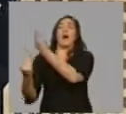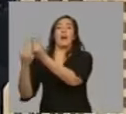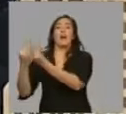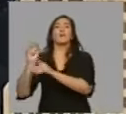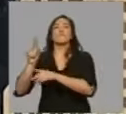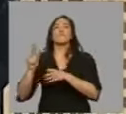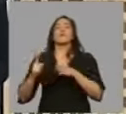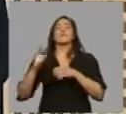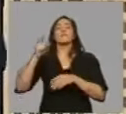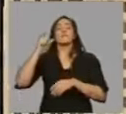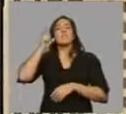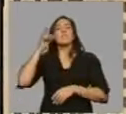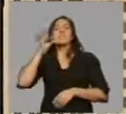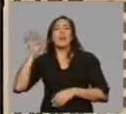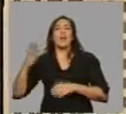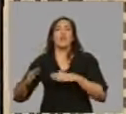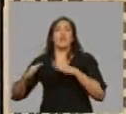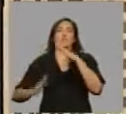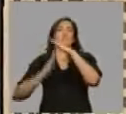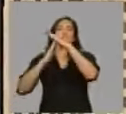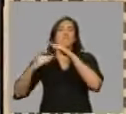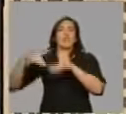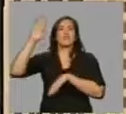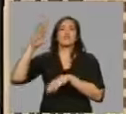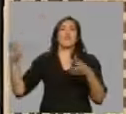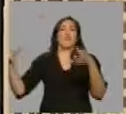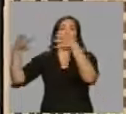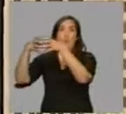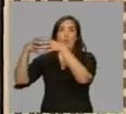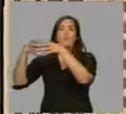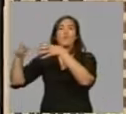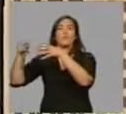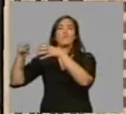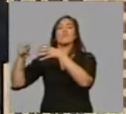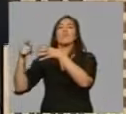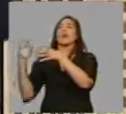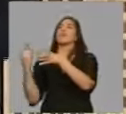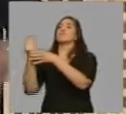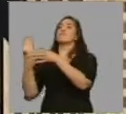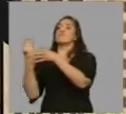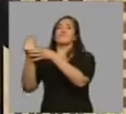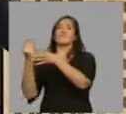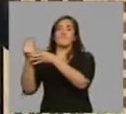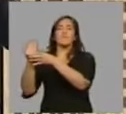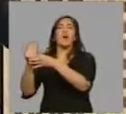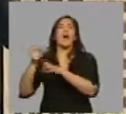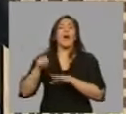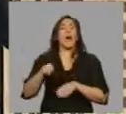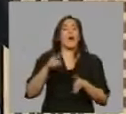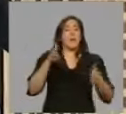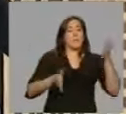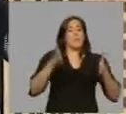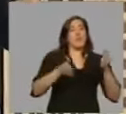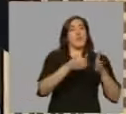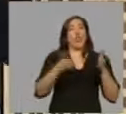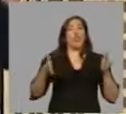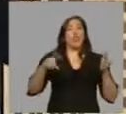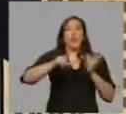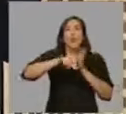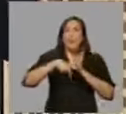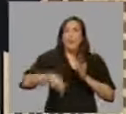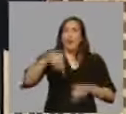Mayor Conjunto, cuyos pliegos de ascenso van a ser tratados en forma conjunta fuera de todo periodo electoral.